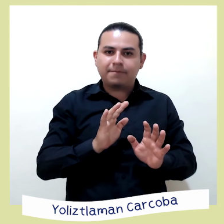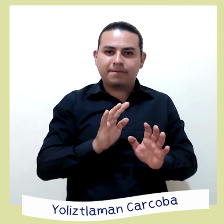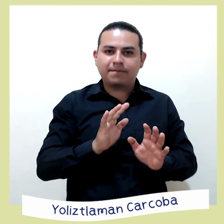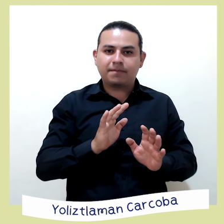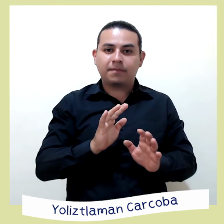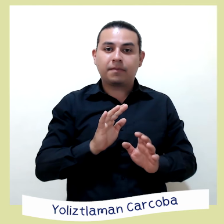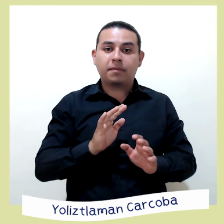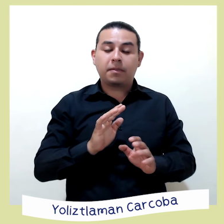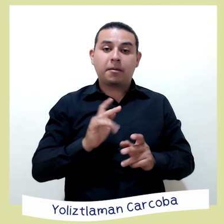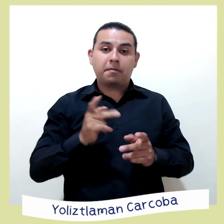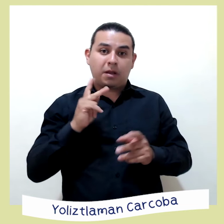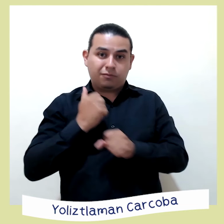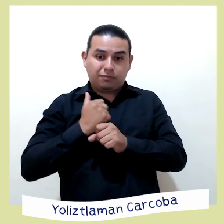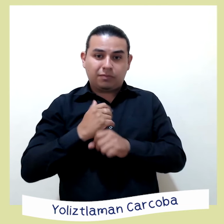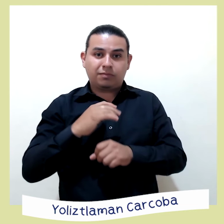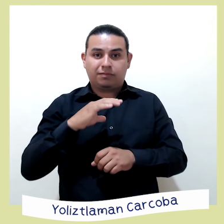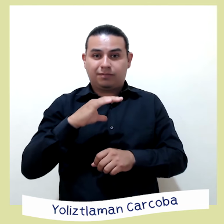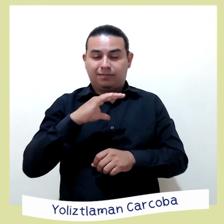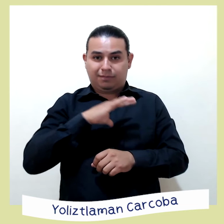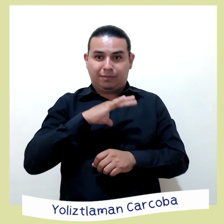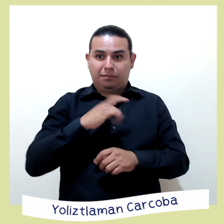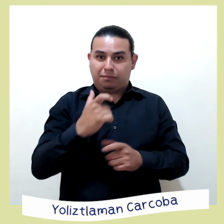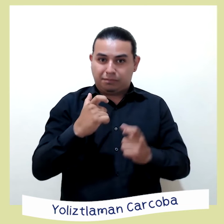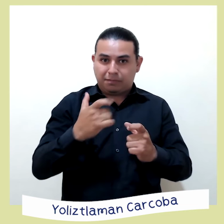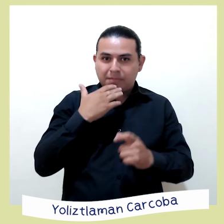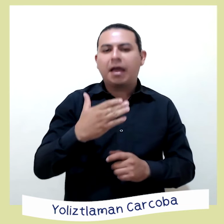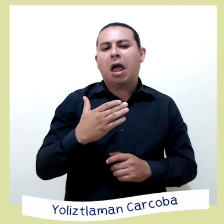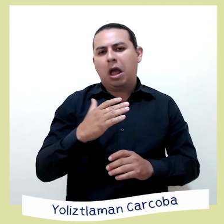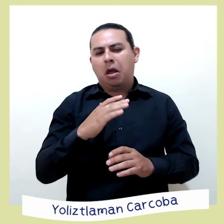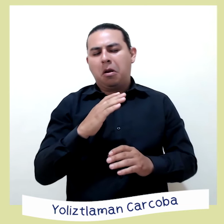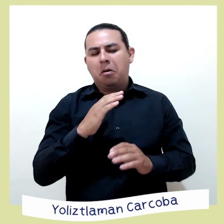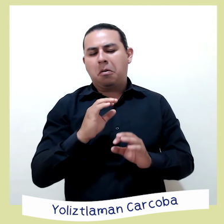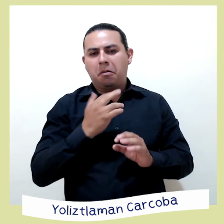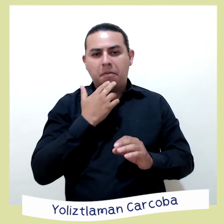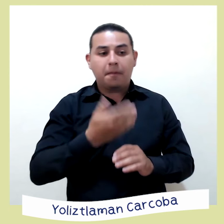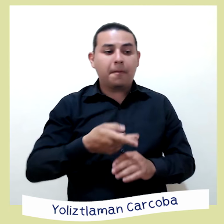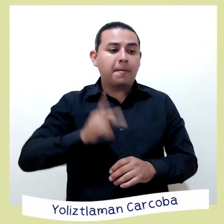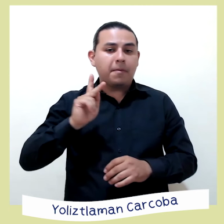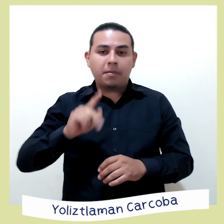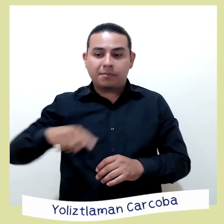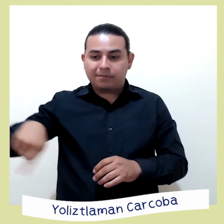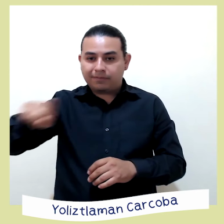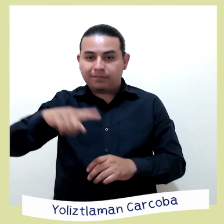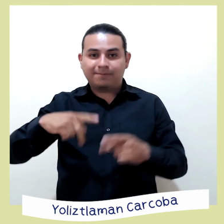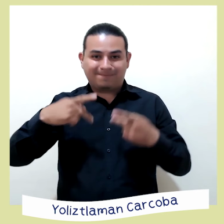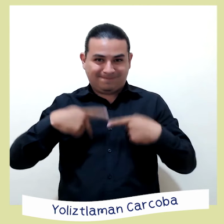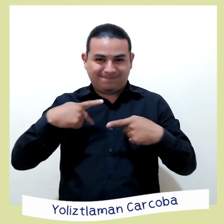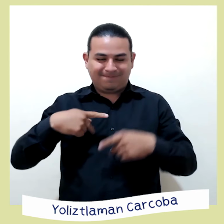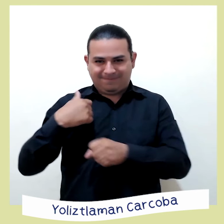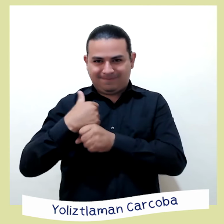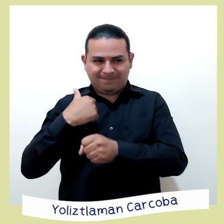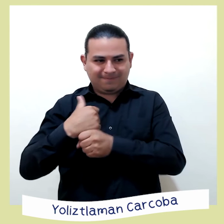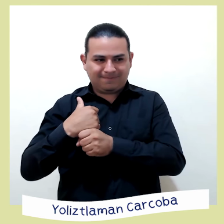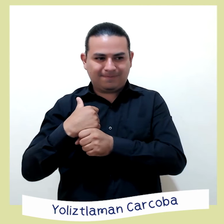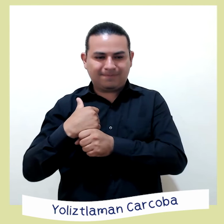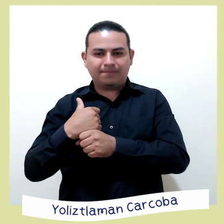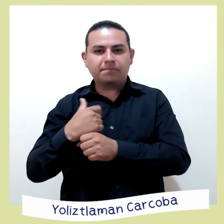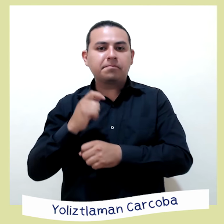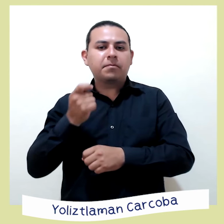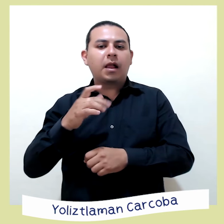hijos, tiene una compañía de una manera u otra. Si tiene dinero, mejor todavía. Pero el